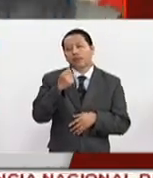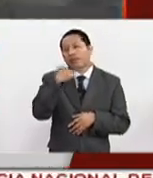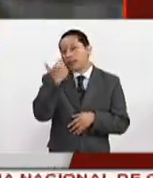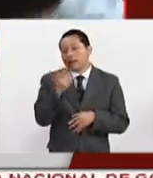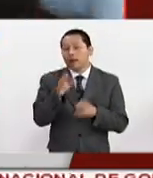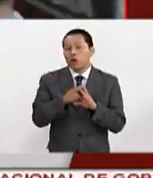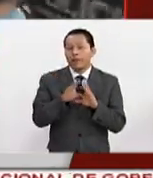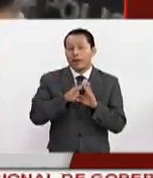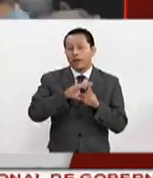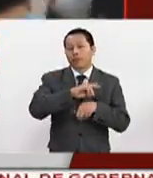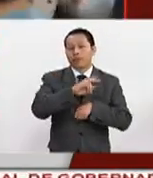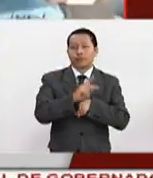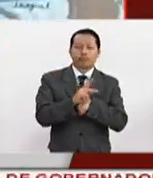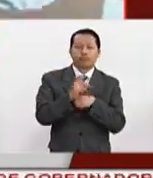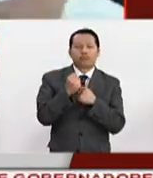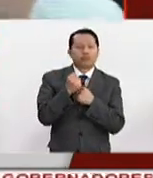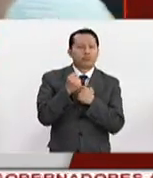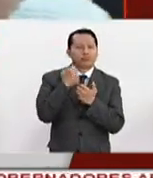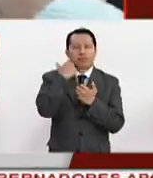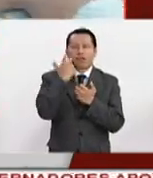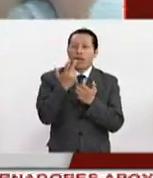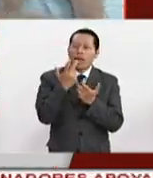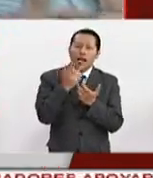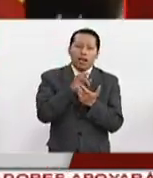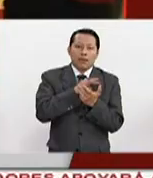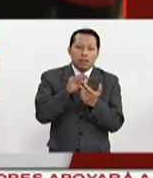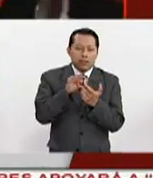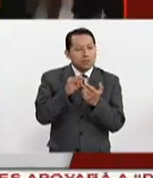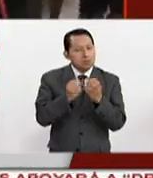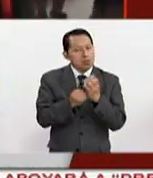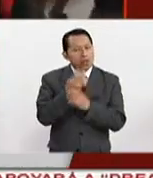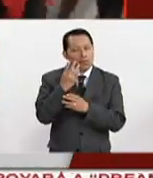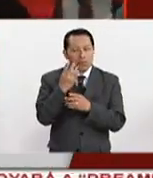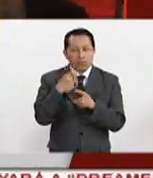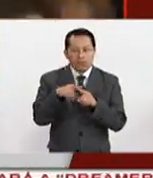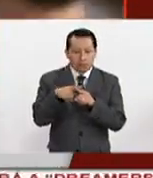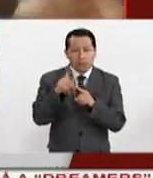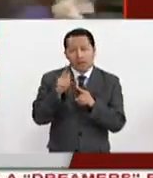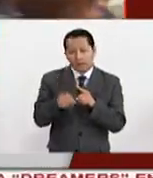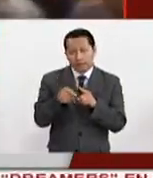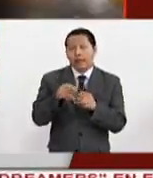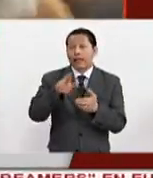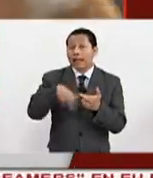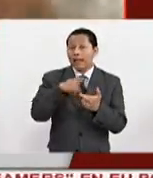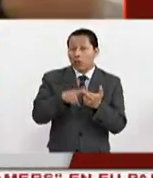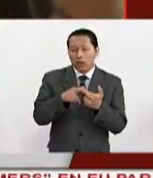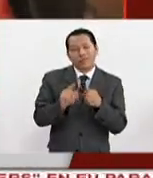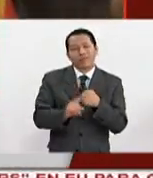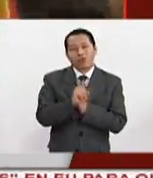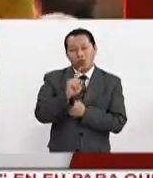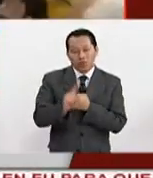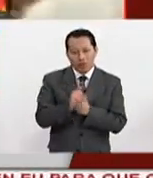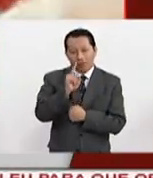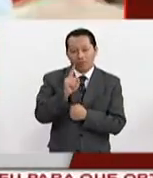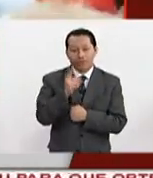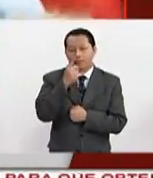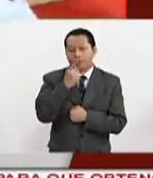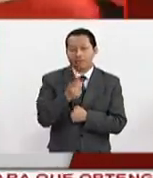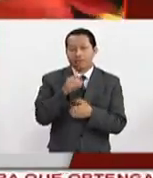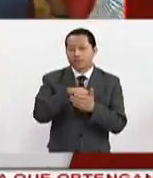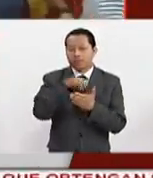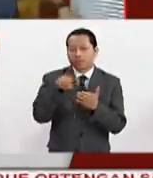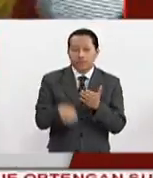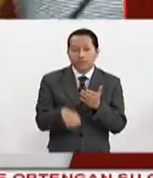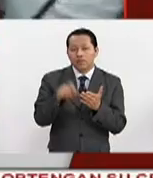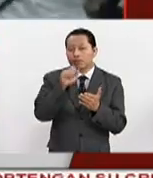que decirlo, y bueno, esto representa también una inestabilidad para la región. Y hay que mencionar, por ejemplo,